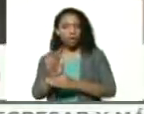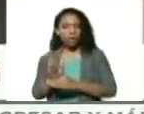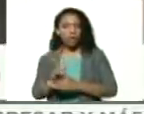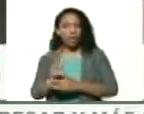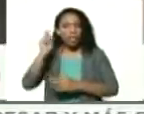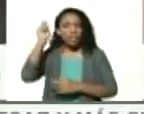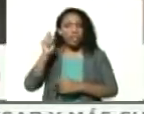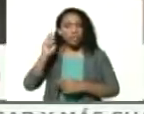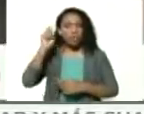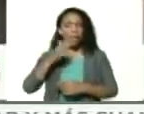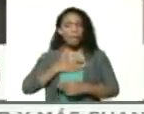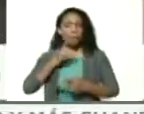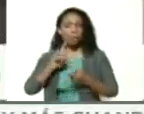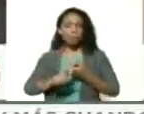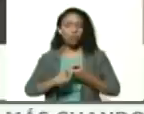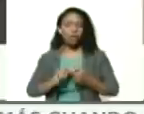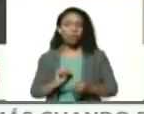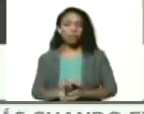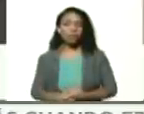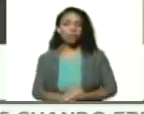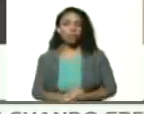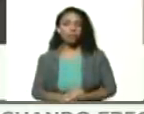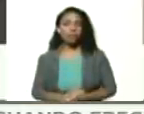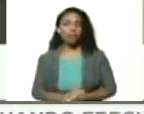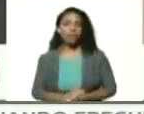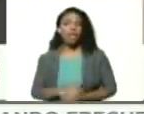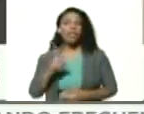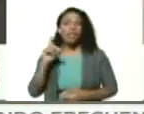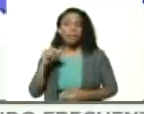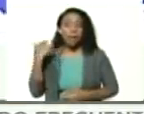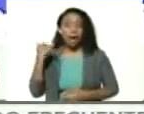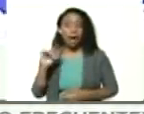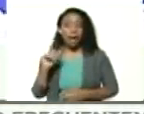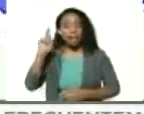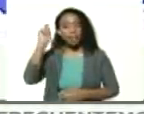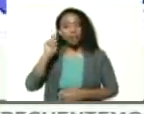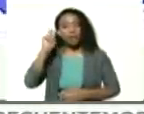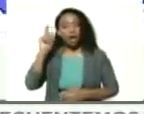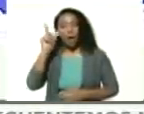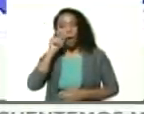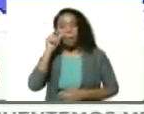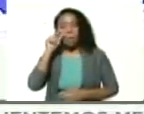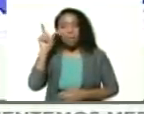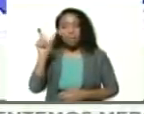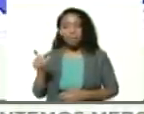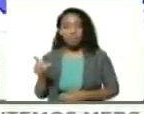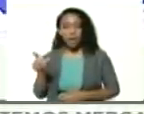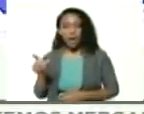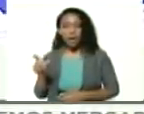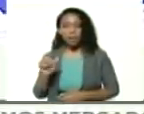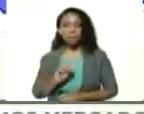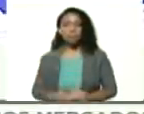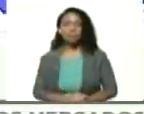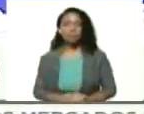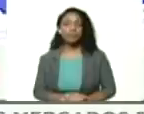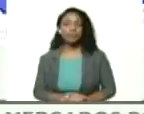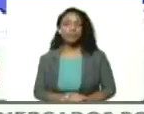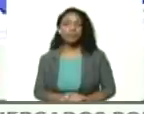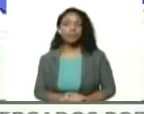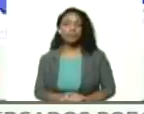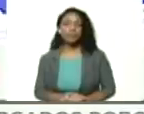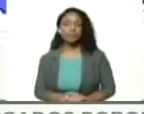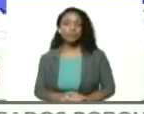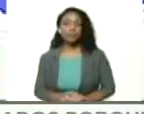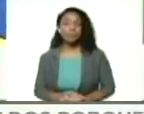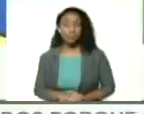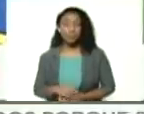Diputada Cilia Flores. También estaba por aquí el diputado Juan Escalona, Juan Francisco Escalona.